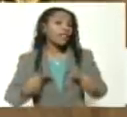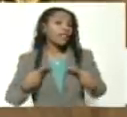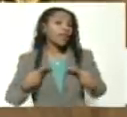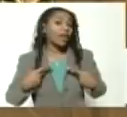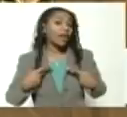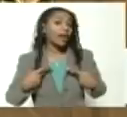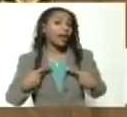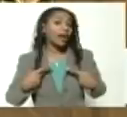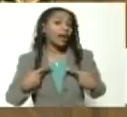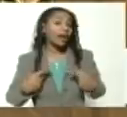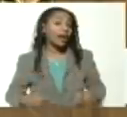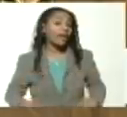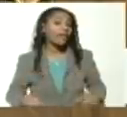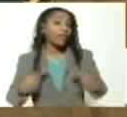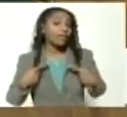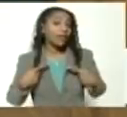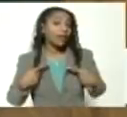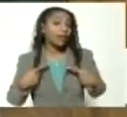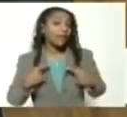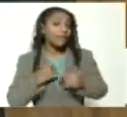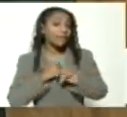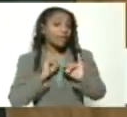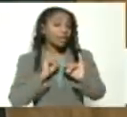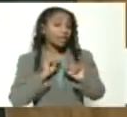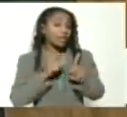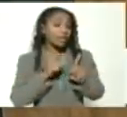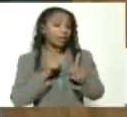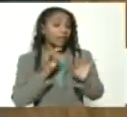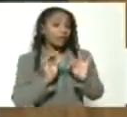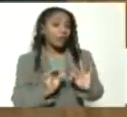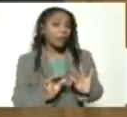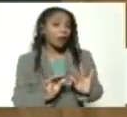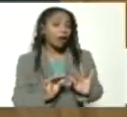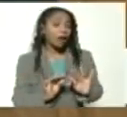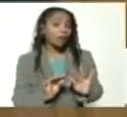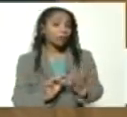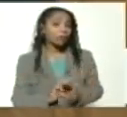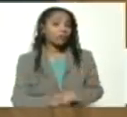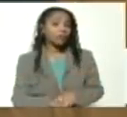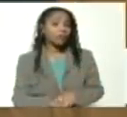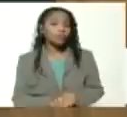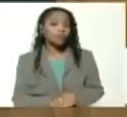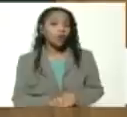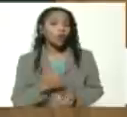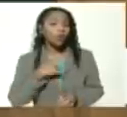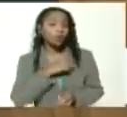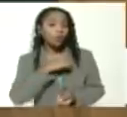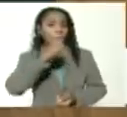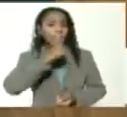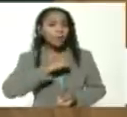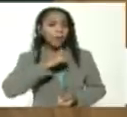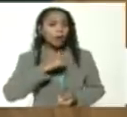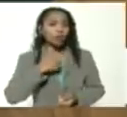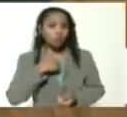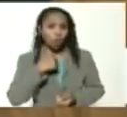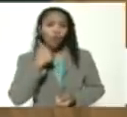A la vida, finalmente. En tal sentido, hemos